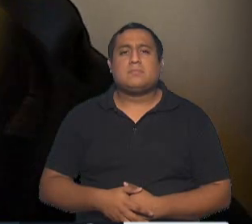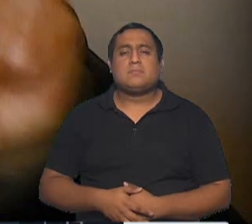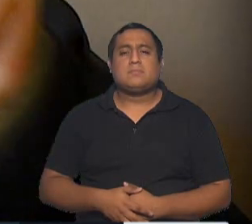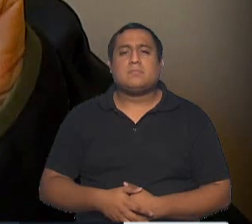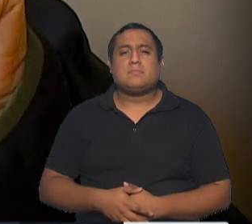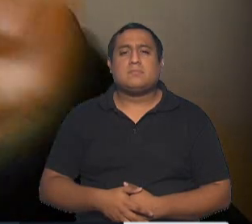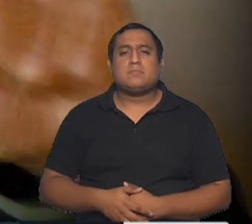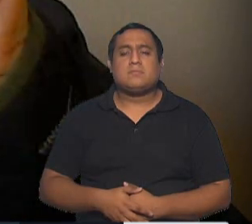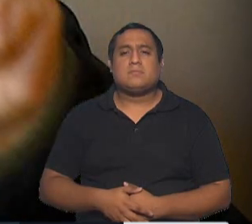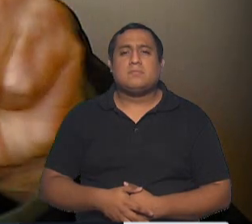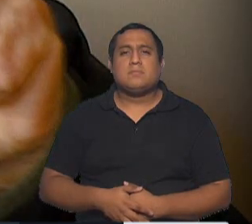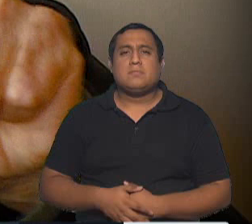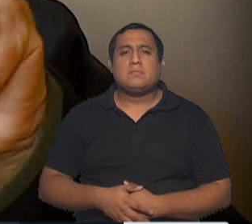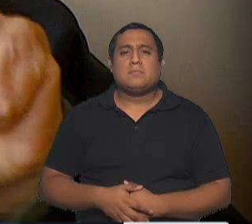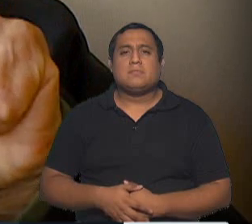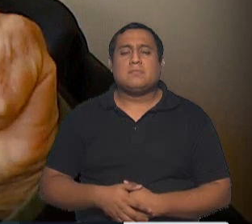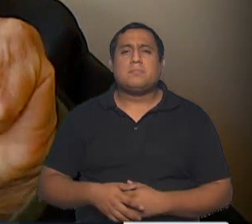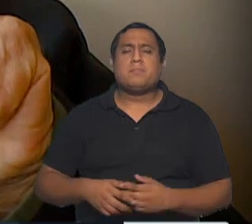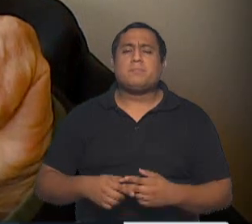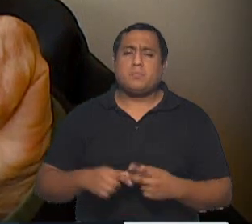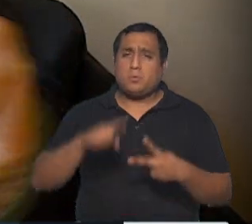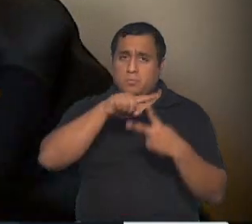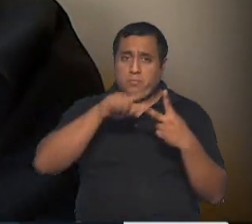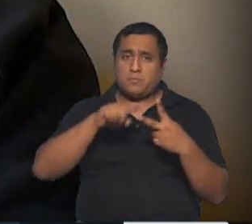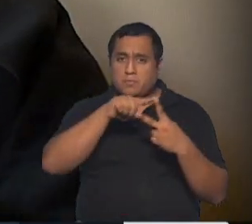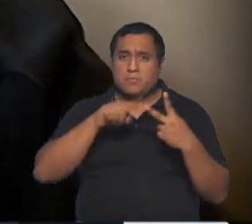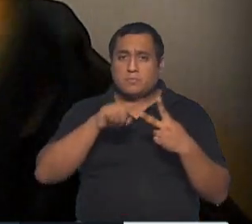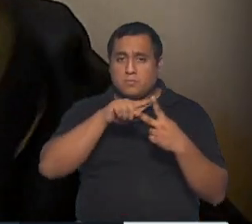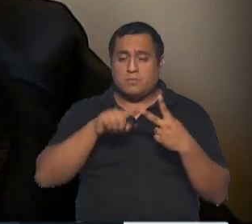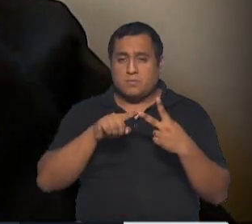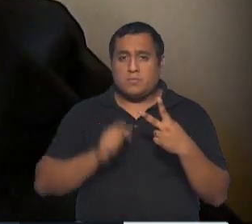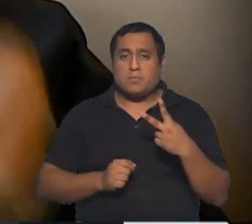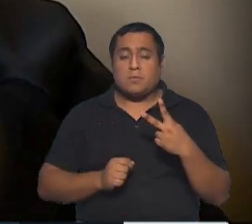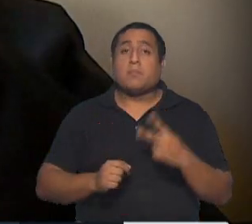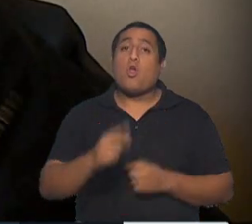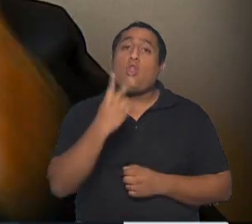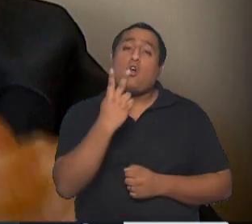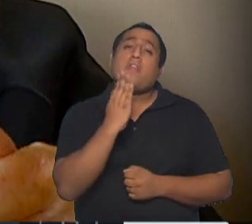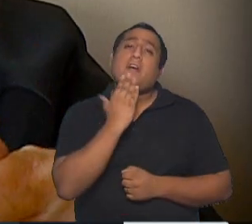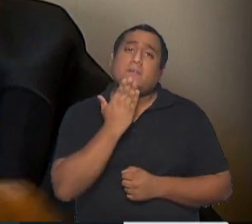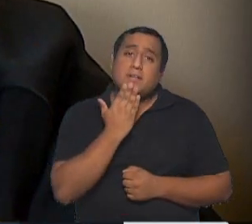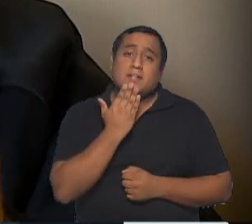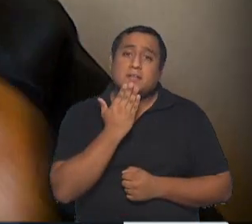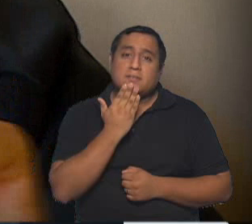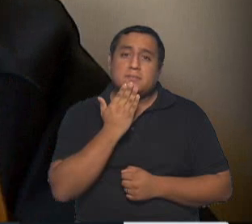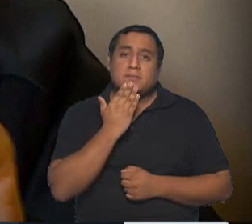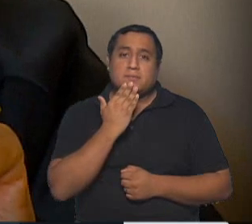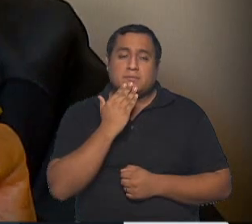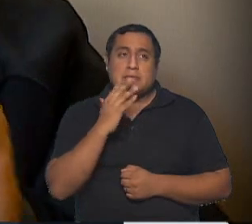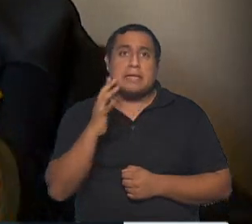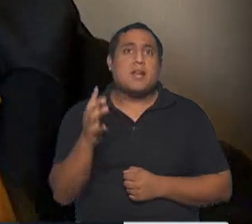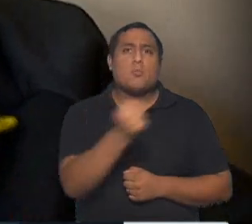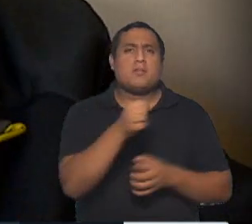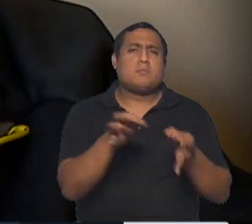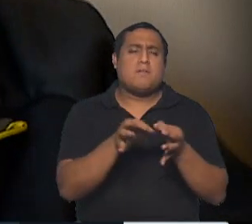Basaron esto en dos supuestos. Estoy hablando del 2 de abril, la recuperación de las Malvinas en dos